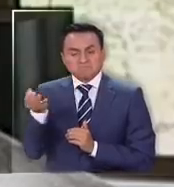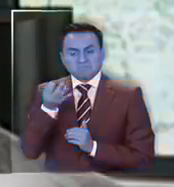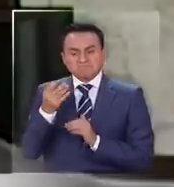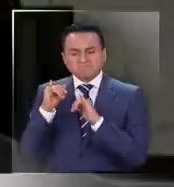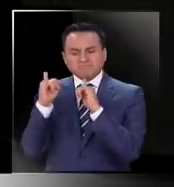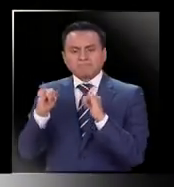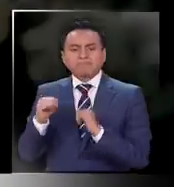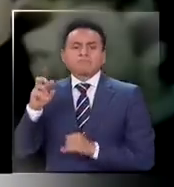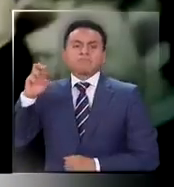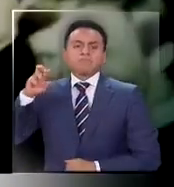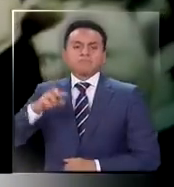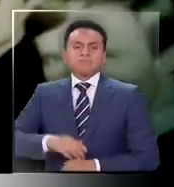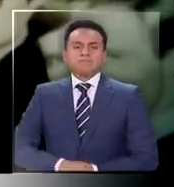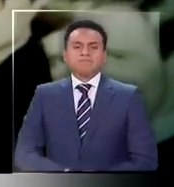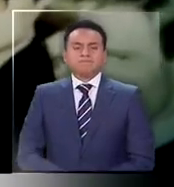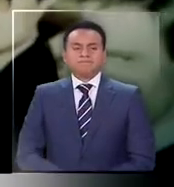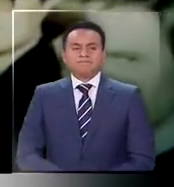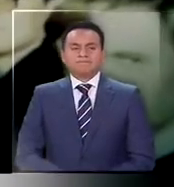él también como un papá.